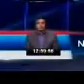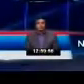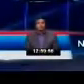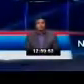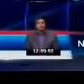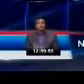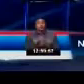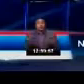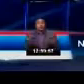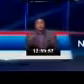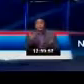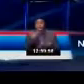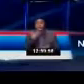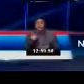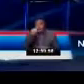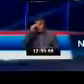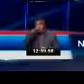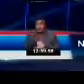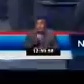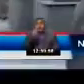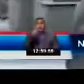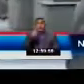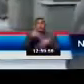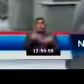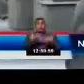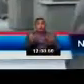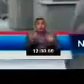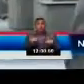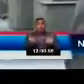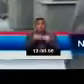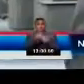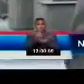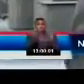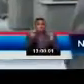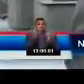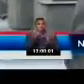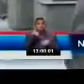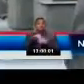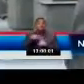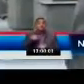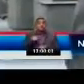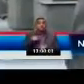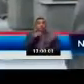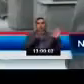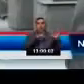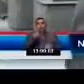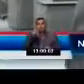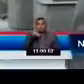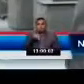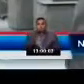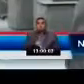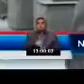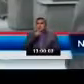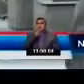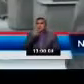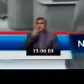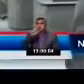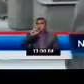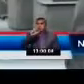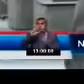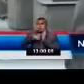Saskia, amigos televidentes, ¿qué tal? ¿Cómo están? Muy buenas tardes. 13 horas en punto, nuevamente con ustedes. Desde acá, desde el ECU 911, vamos a tener una entrevista en